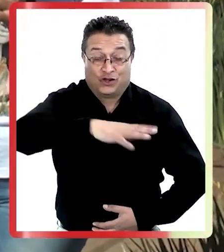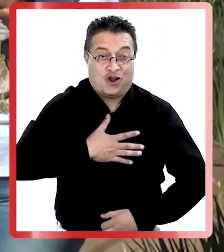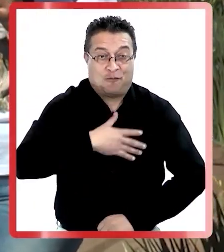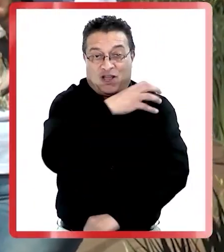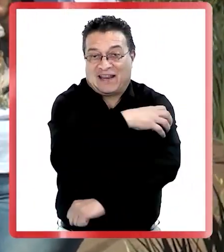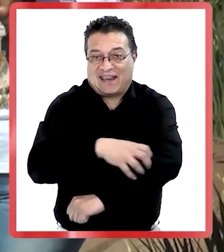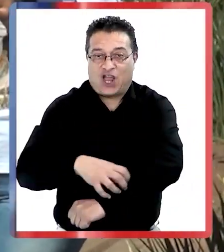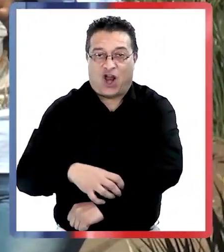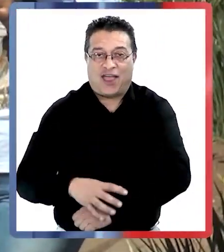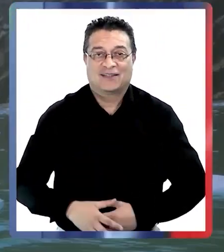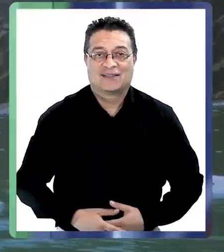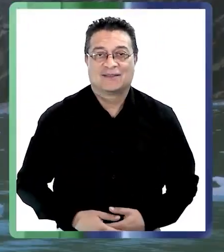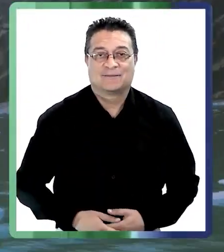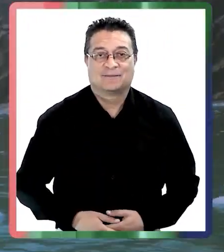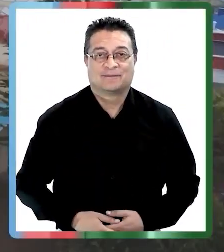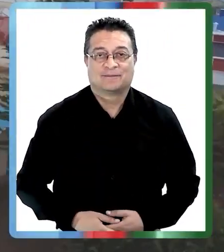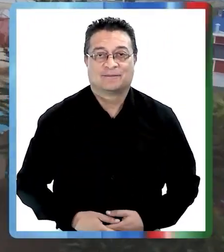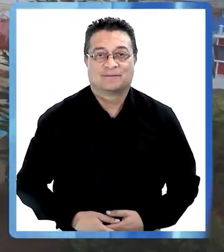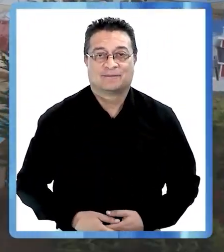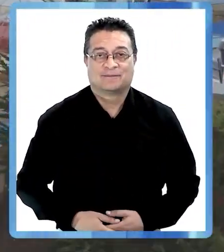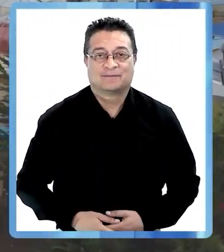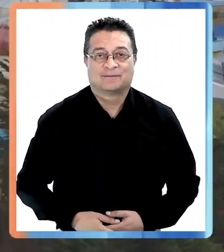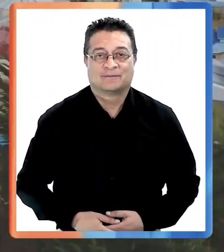Somos las regiones.